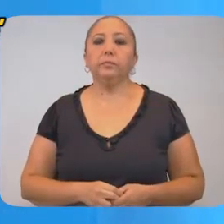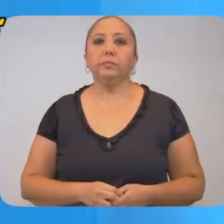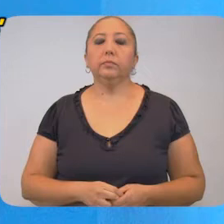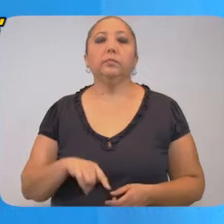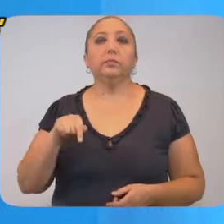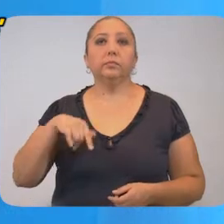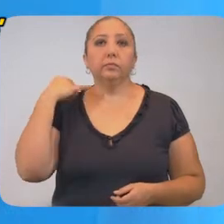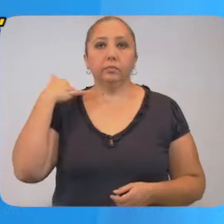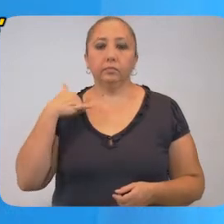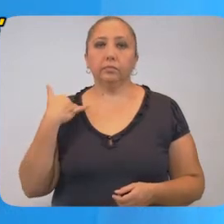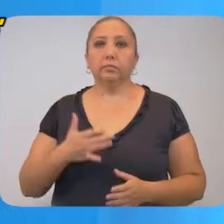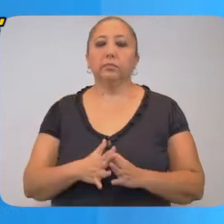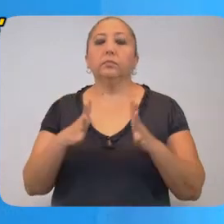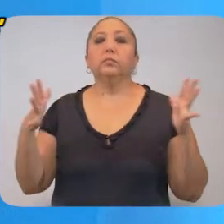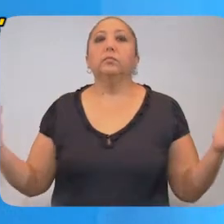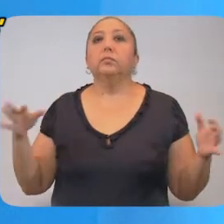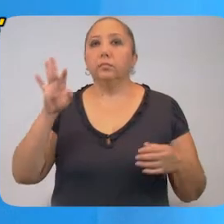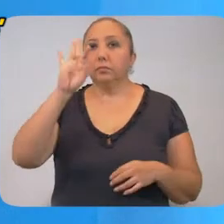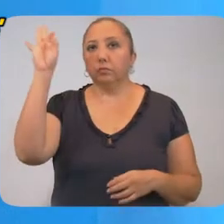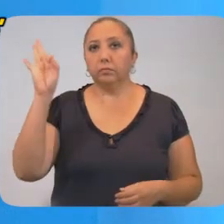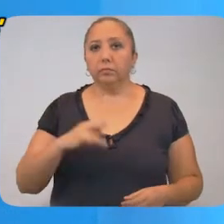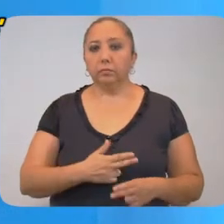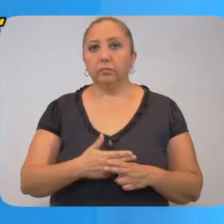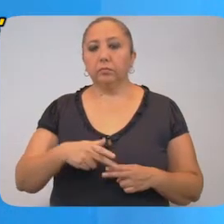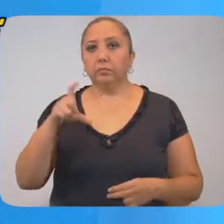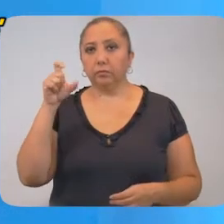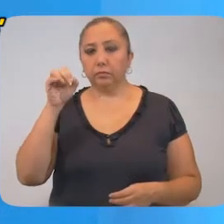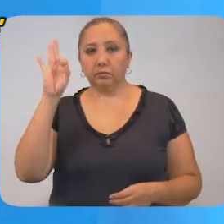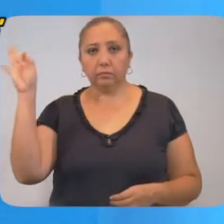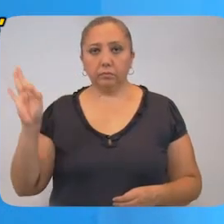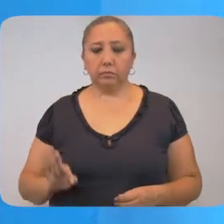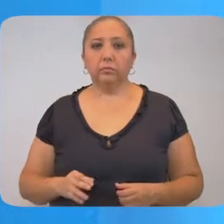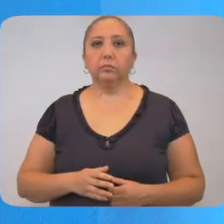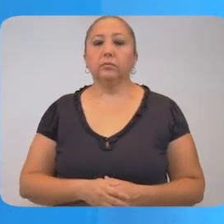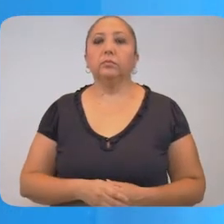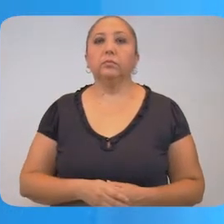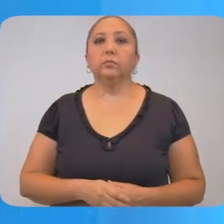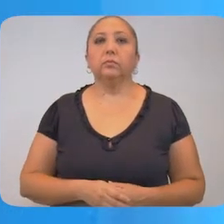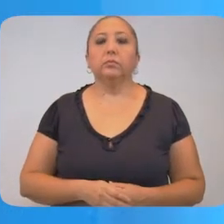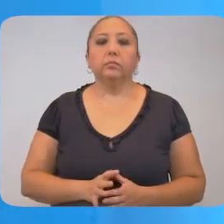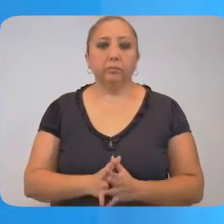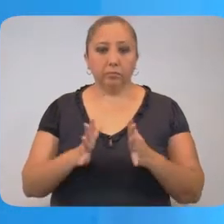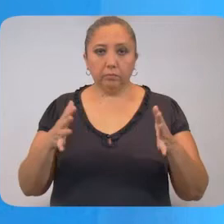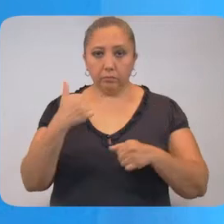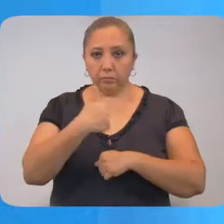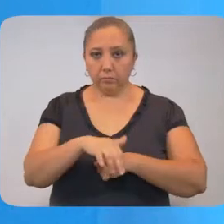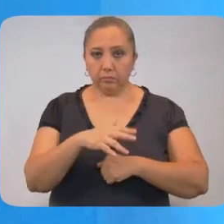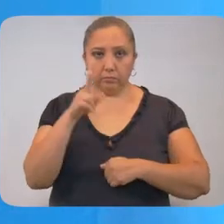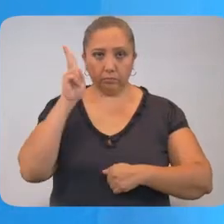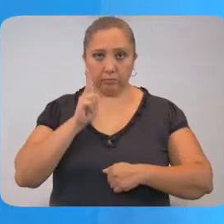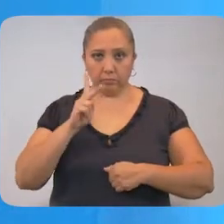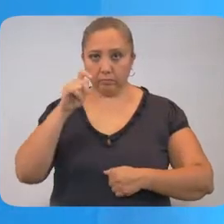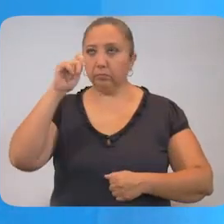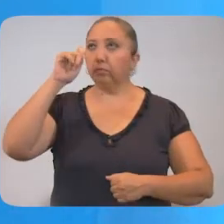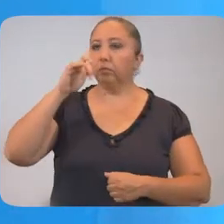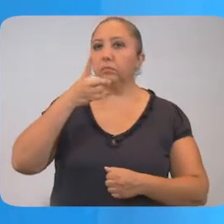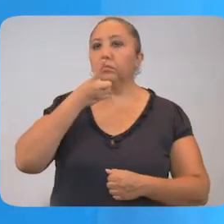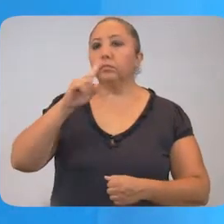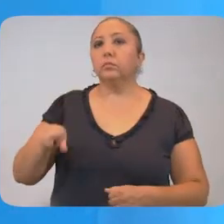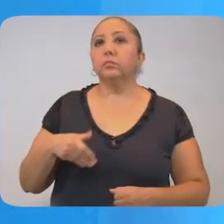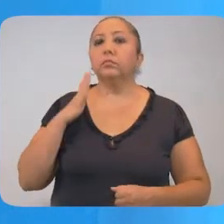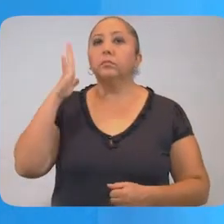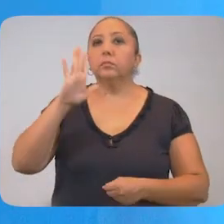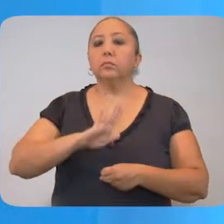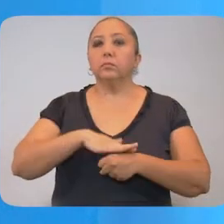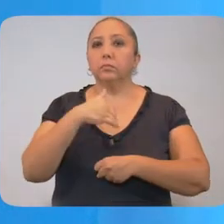y en Yucatán hemos duplicado ese porcentaje hasta un 20%. Este aumento de número de pruebas implicará, por tanto, un